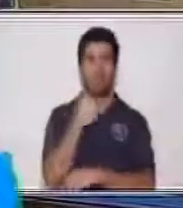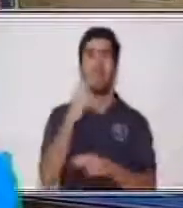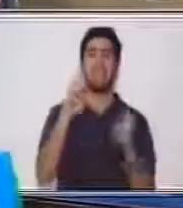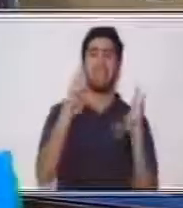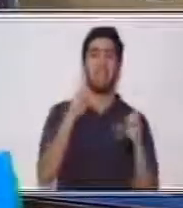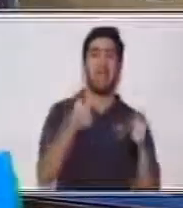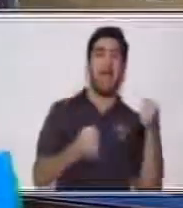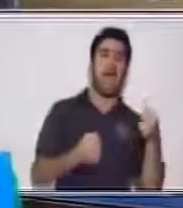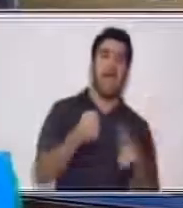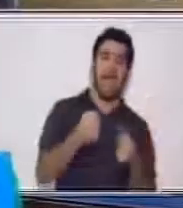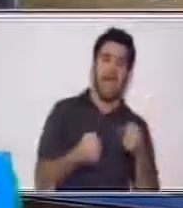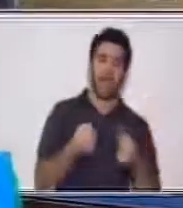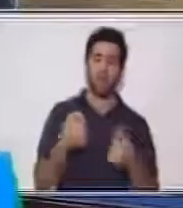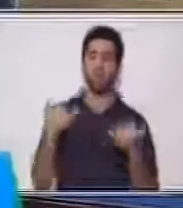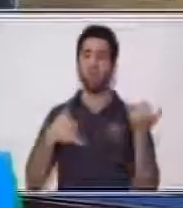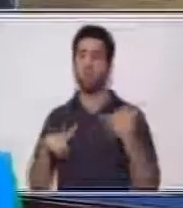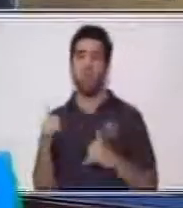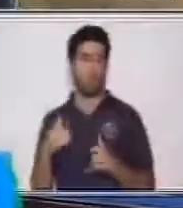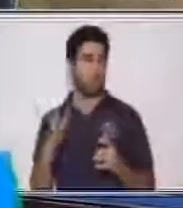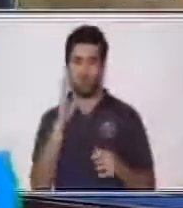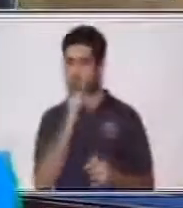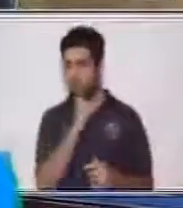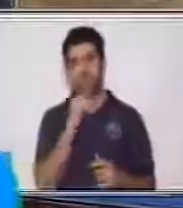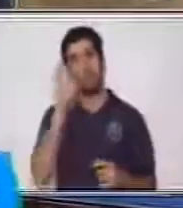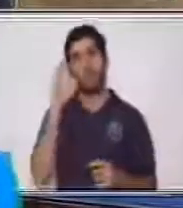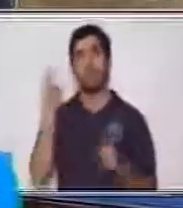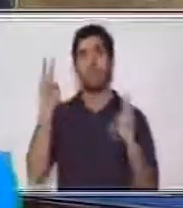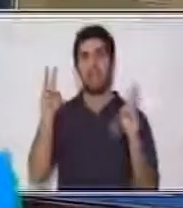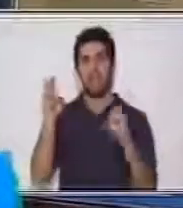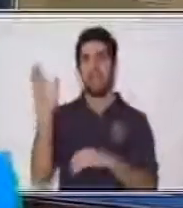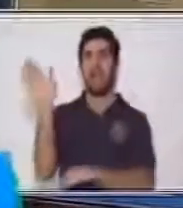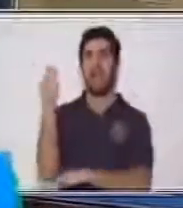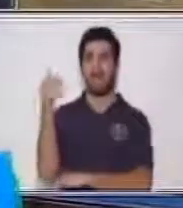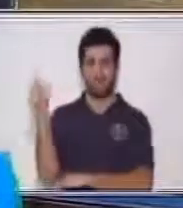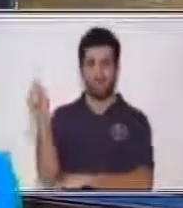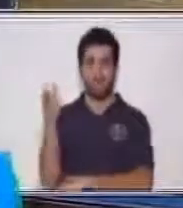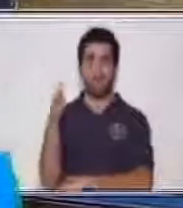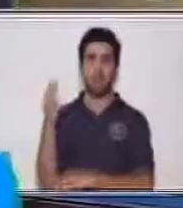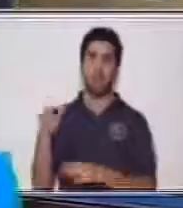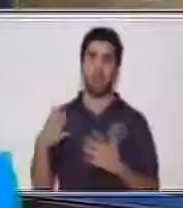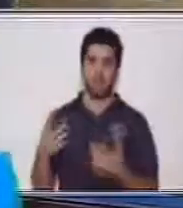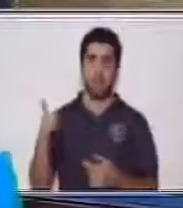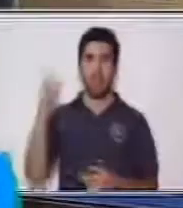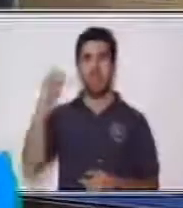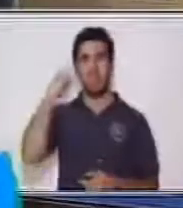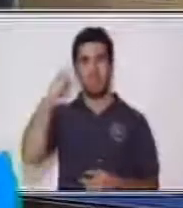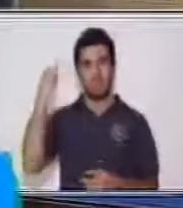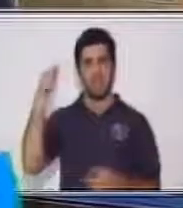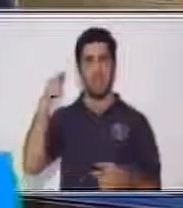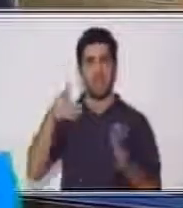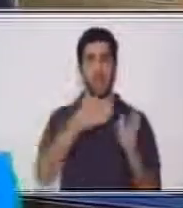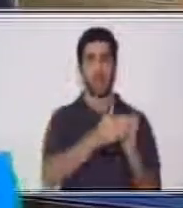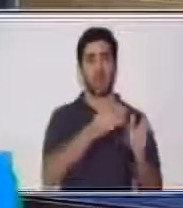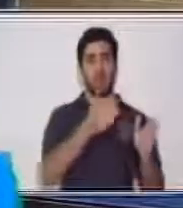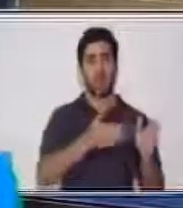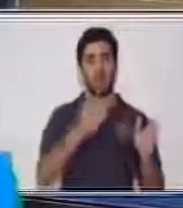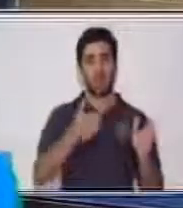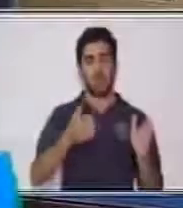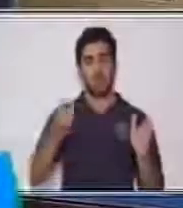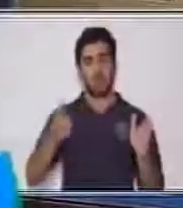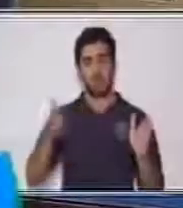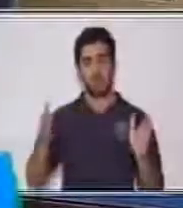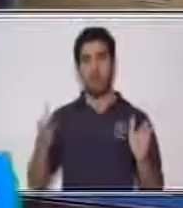de muñecas, o de juguetes. Entonces, esa es la idea central de tener una secuencia lógica al momento